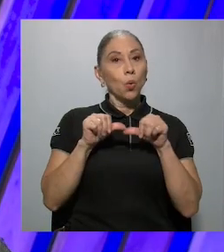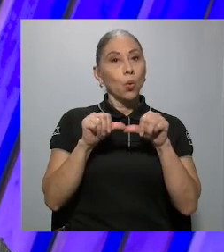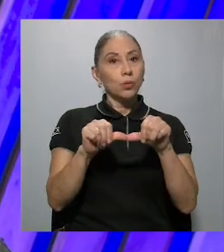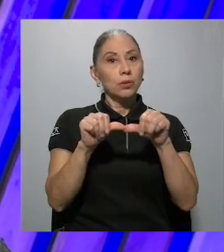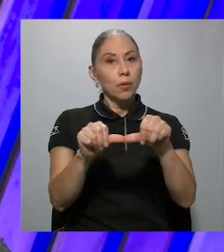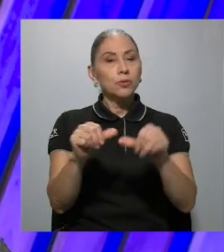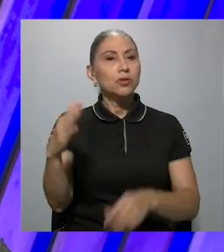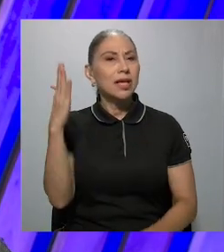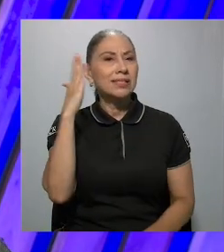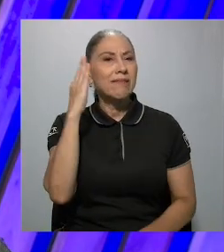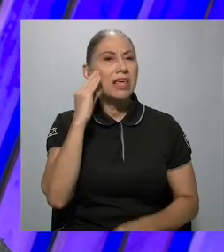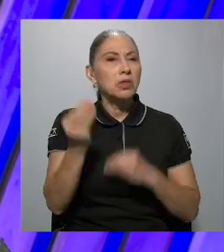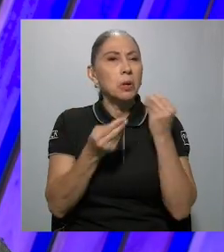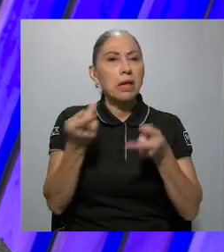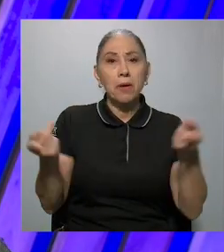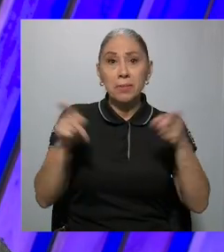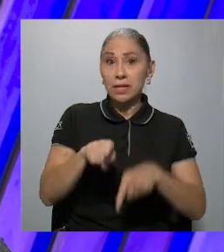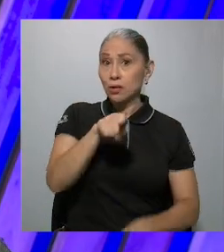Continuamos